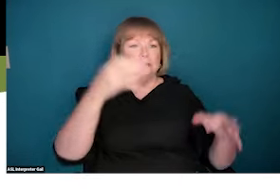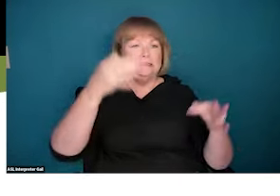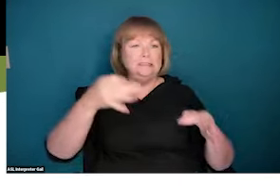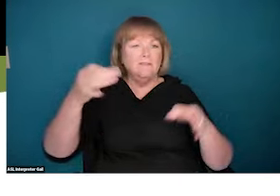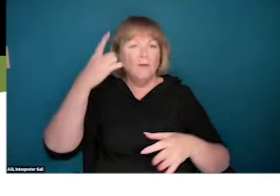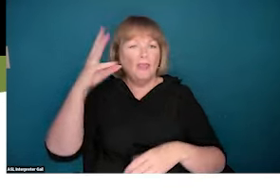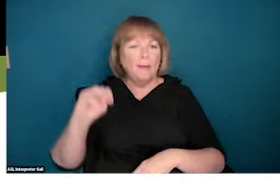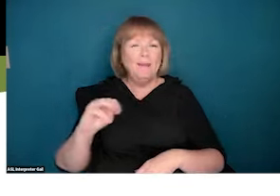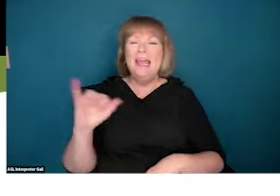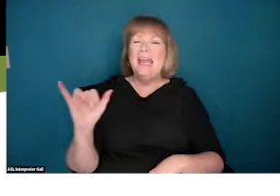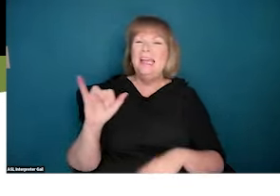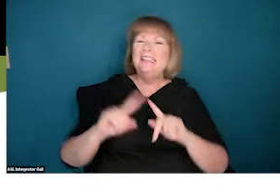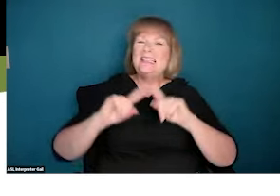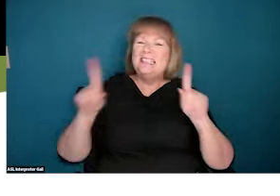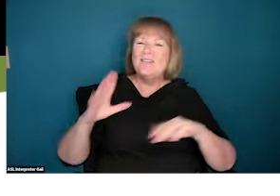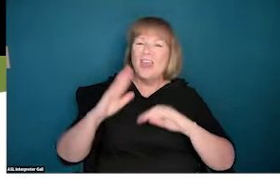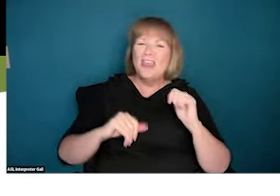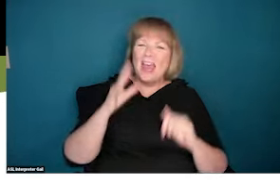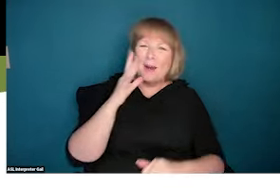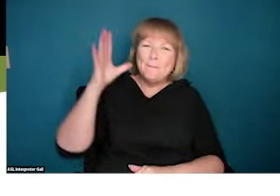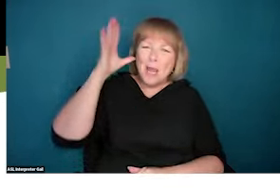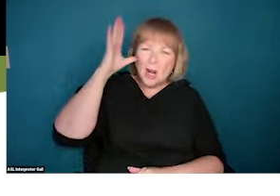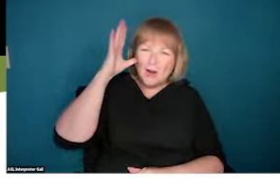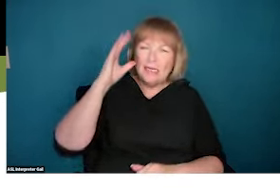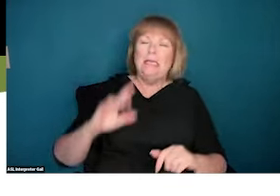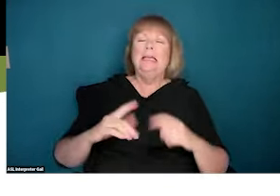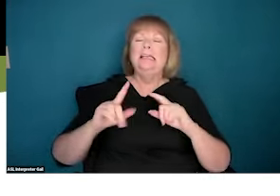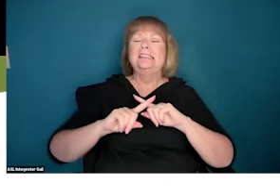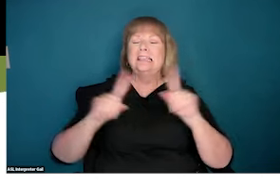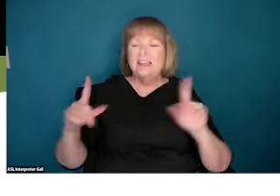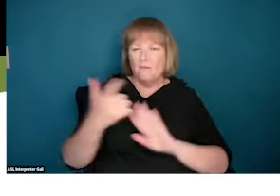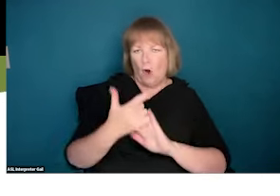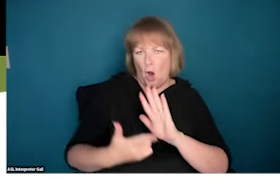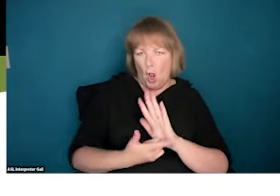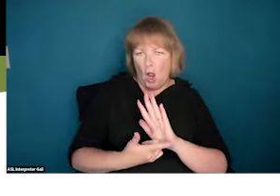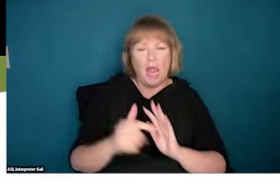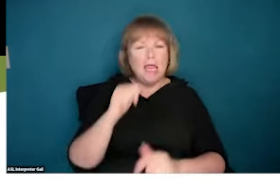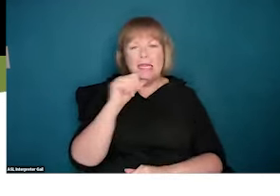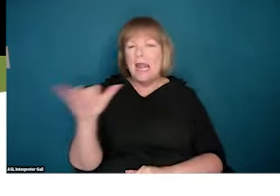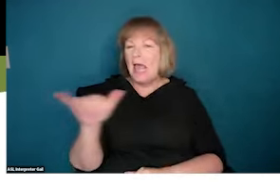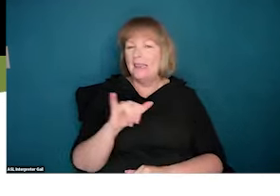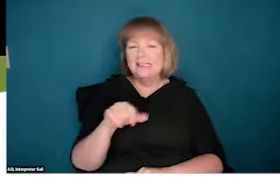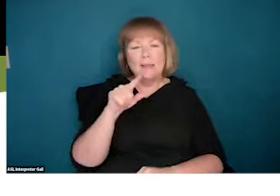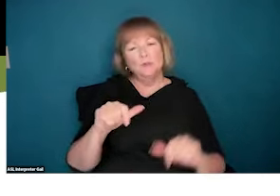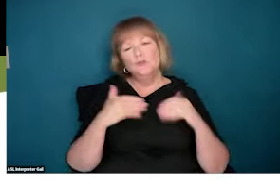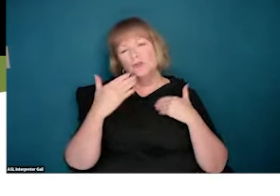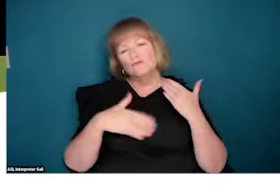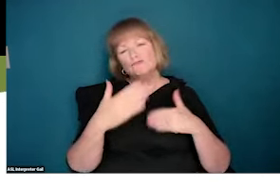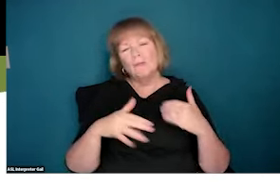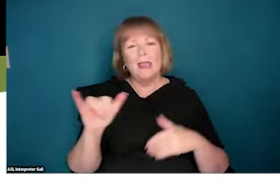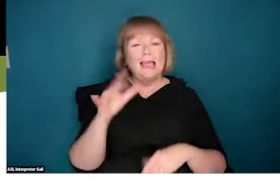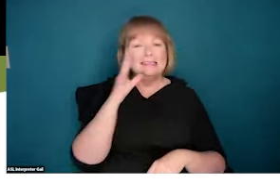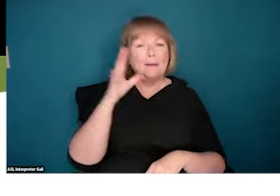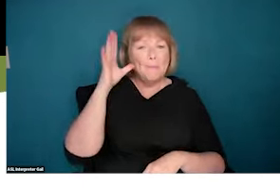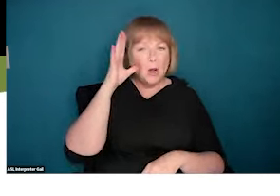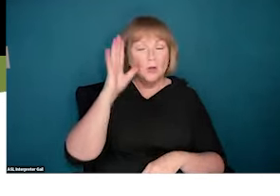completa, los guardianes de la persona o custodios de la persona deben hacer lo siguiente: por hacer una